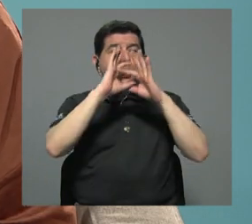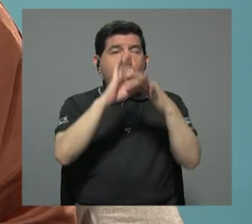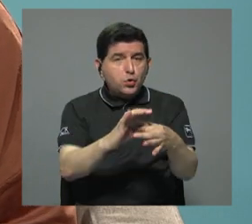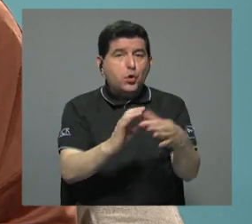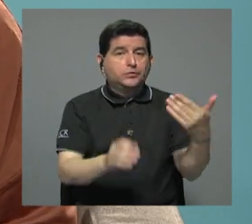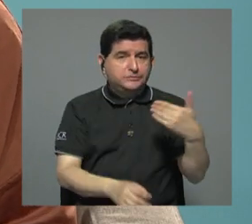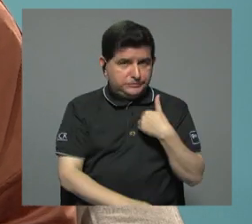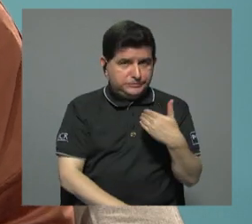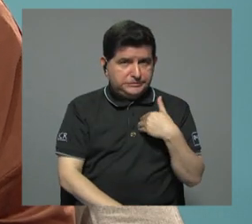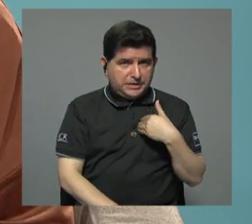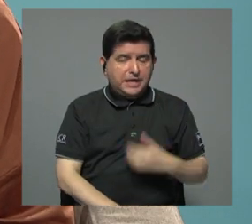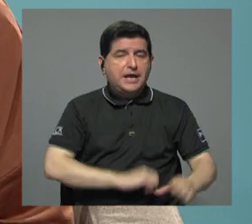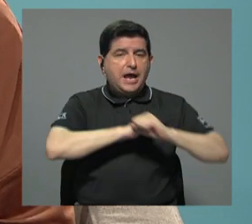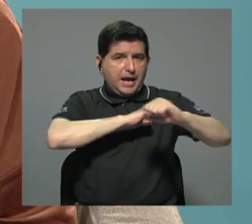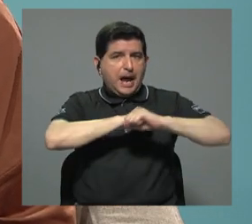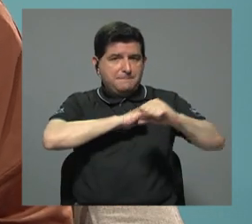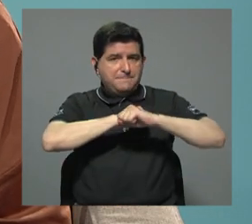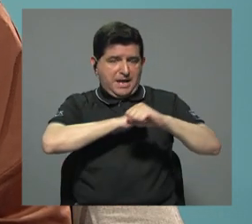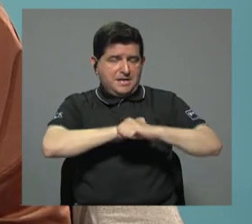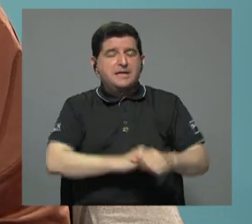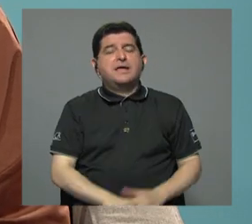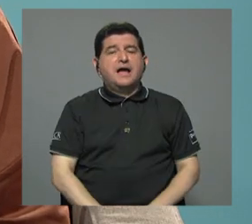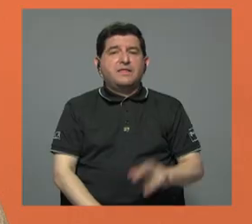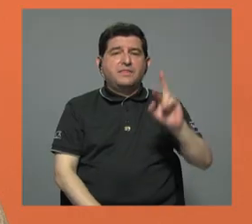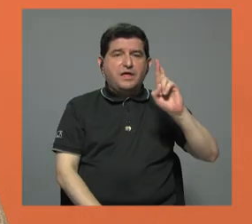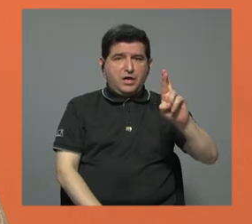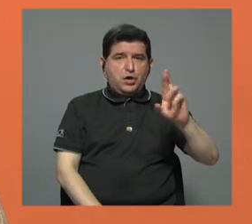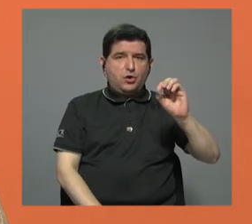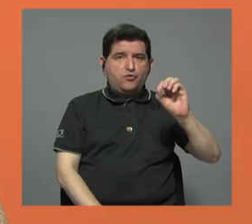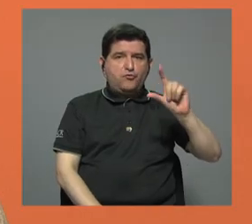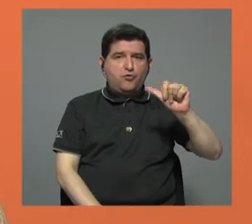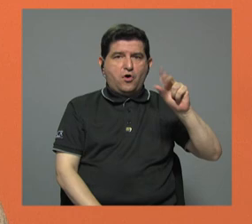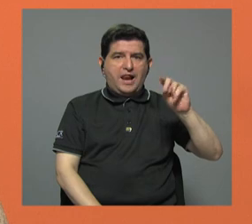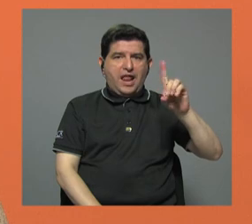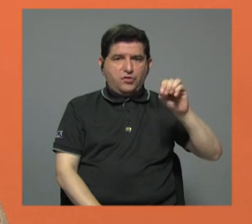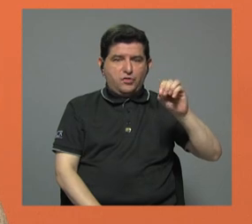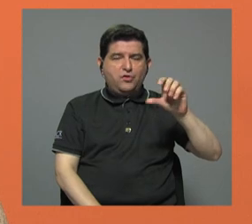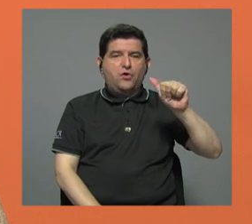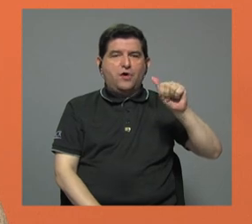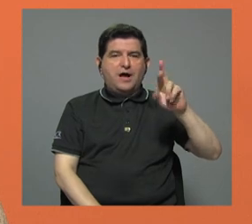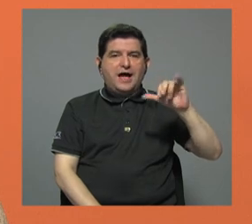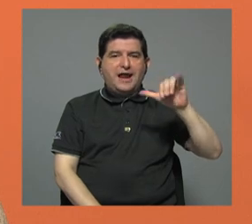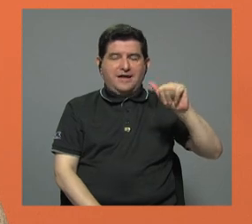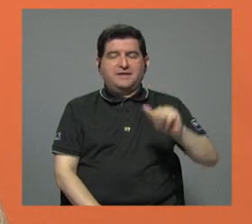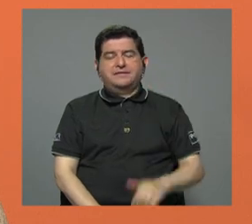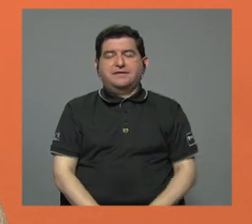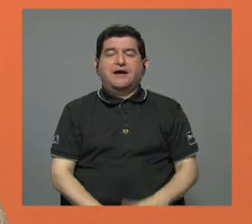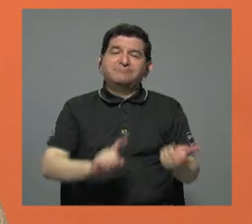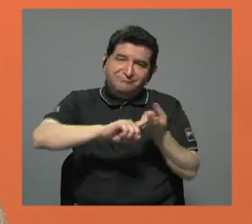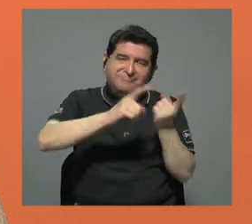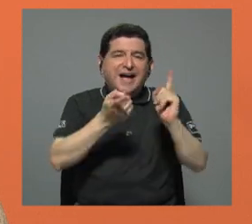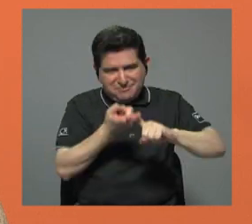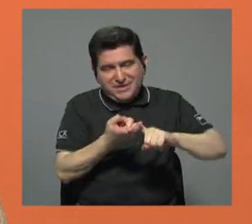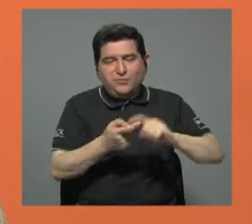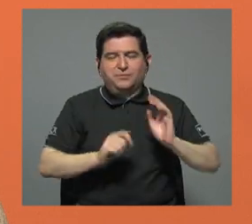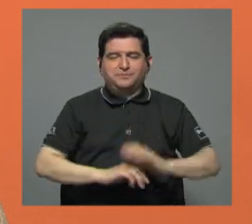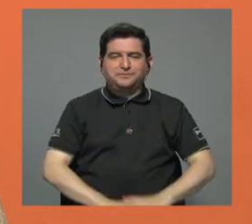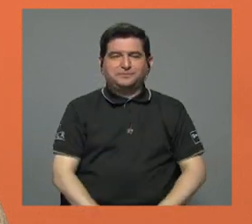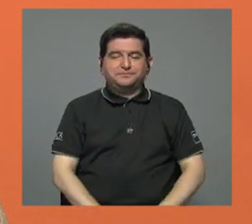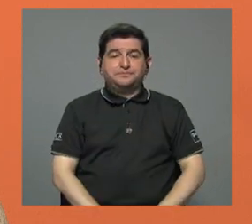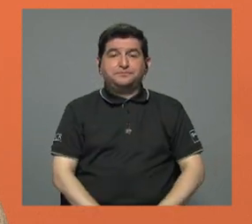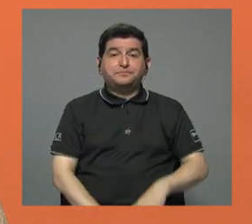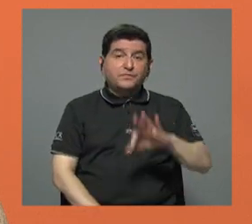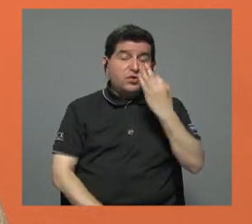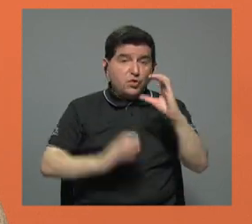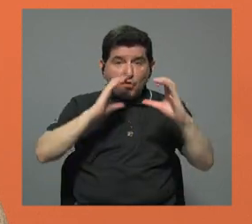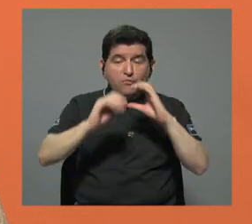con la campaña de don rolando araya si a raíz bueno de las de atención y gol de rolando algunos